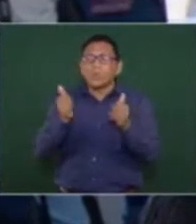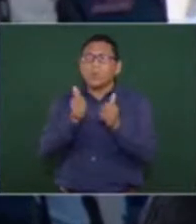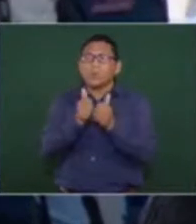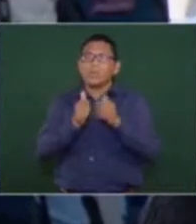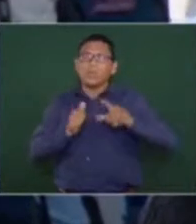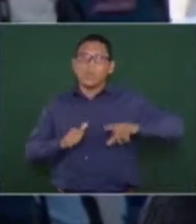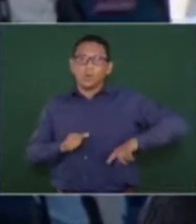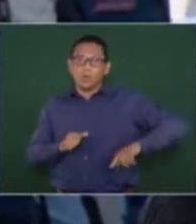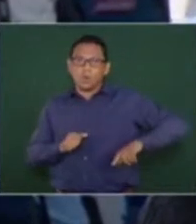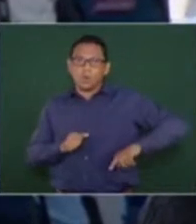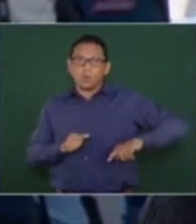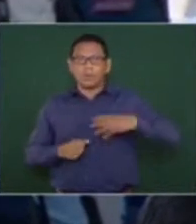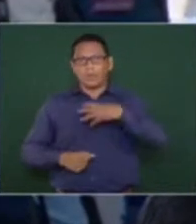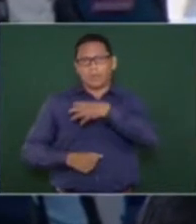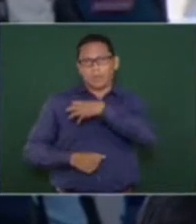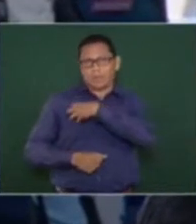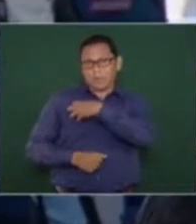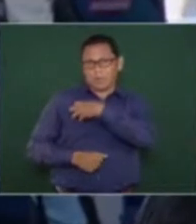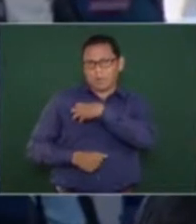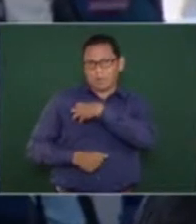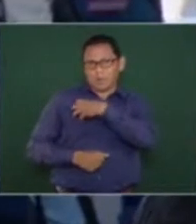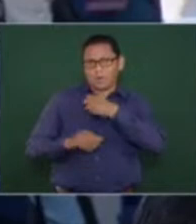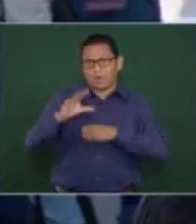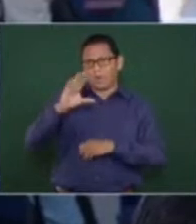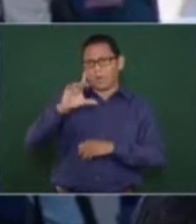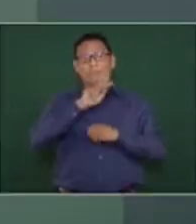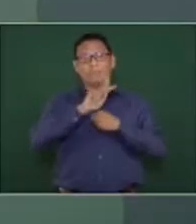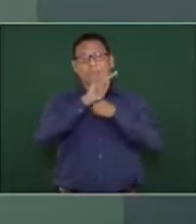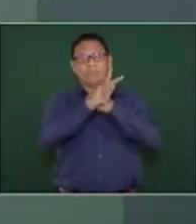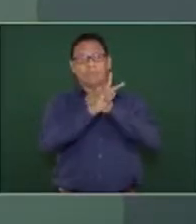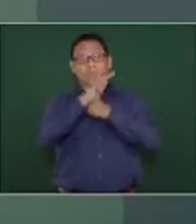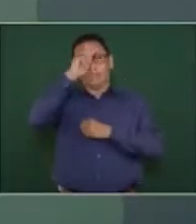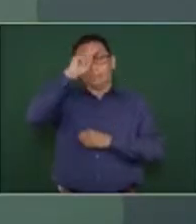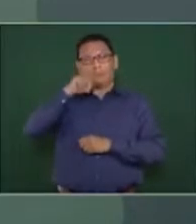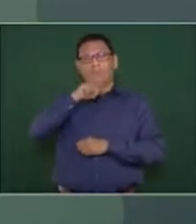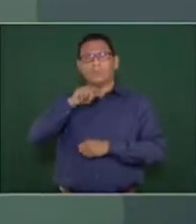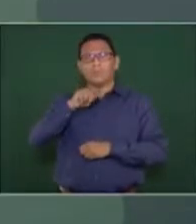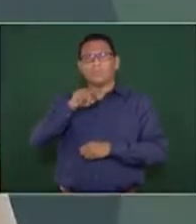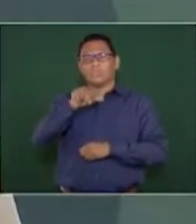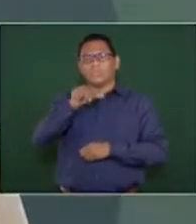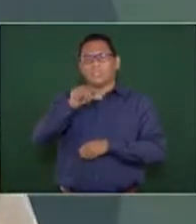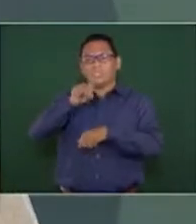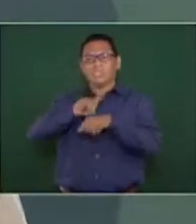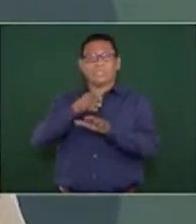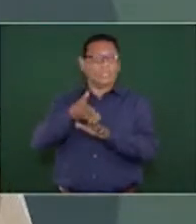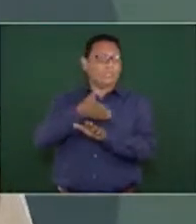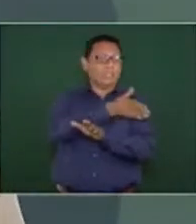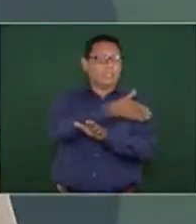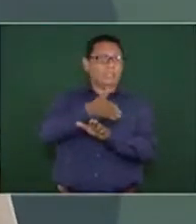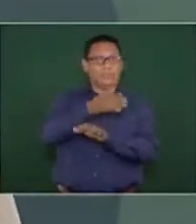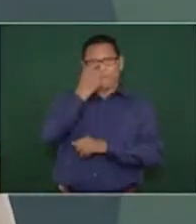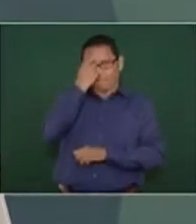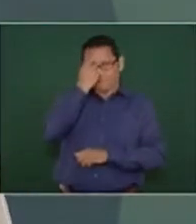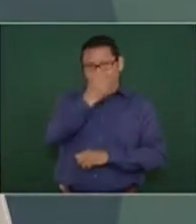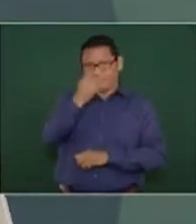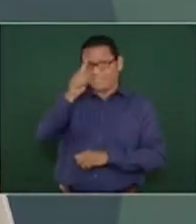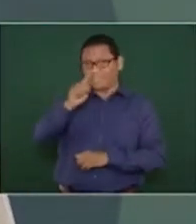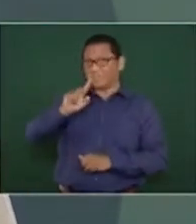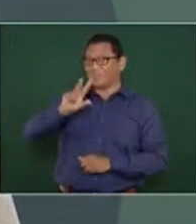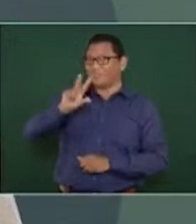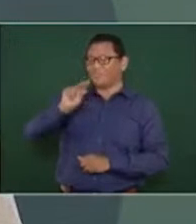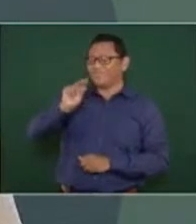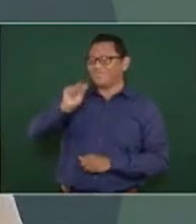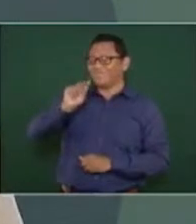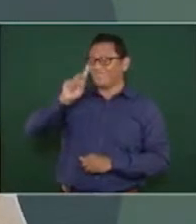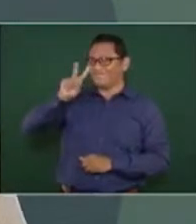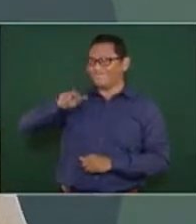Y finalmente, añadir, Luisa, audiencia, que de manera breve y antes de finalizar su conferencia de prensa de